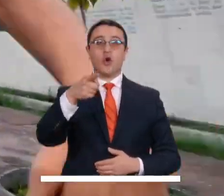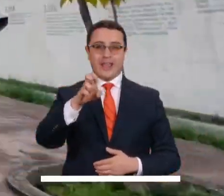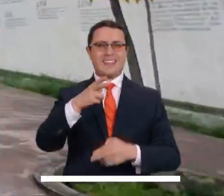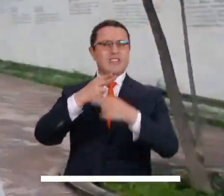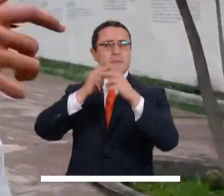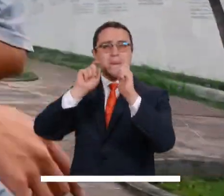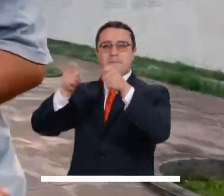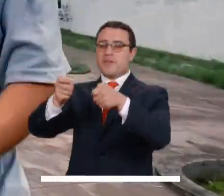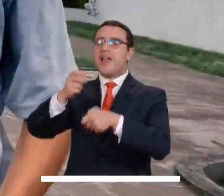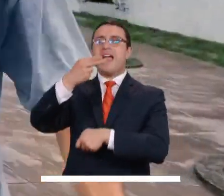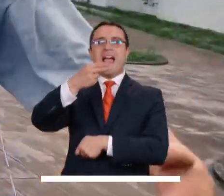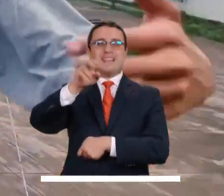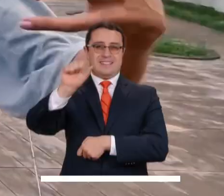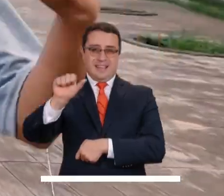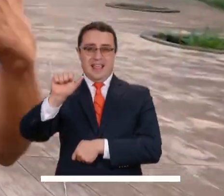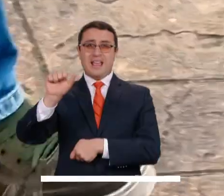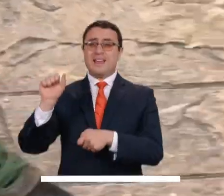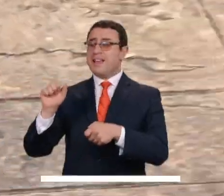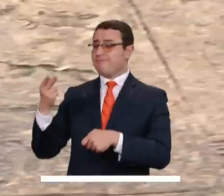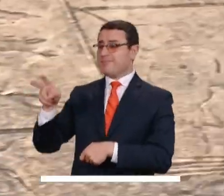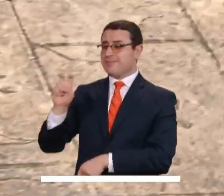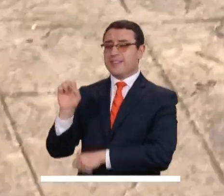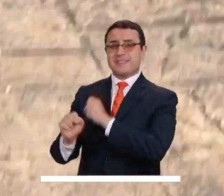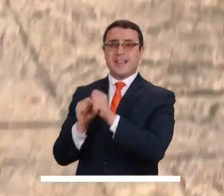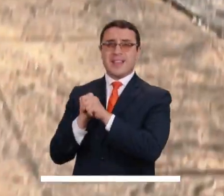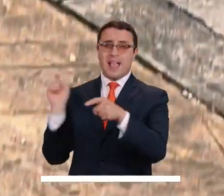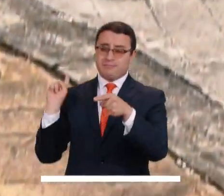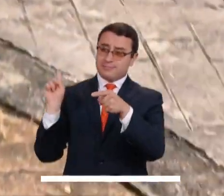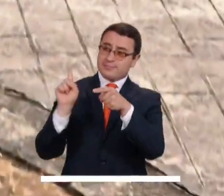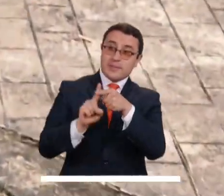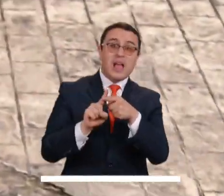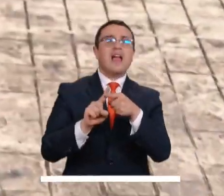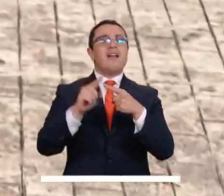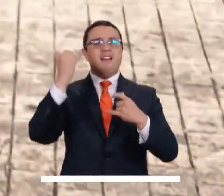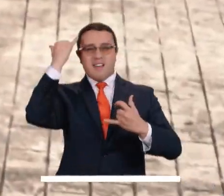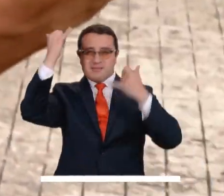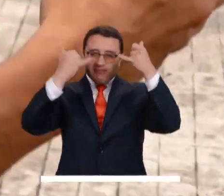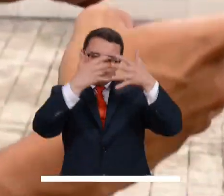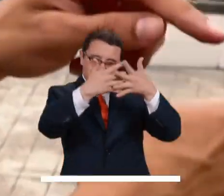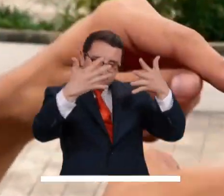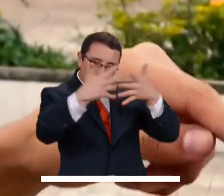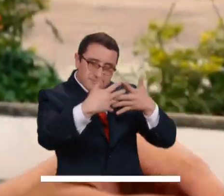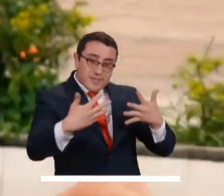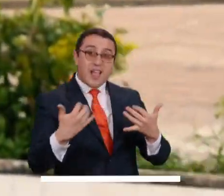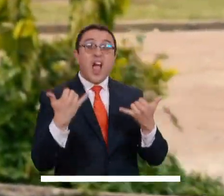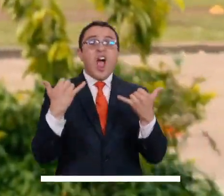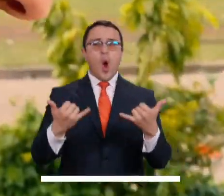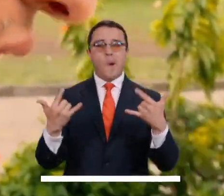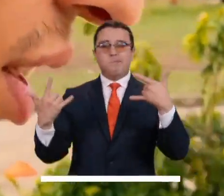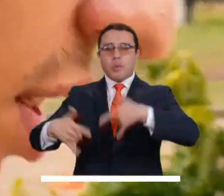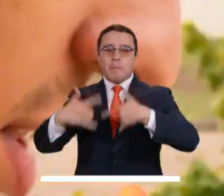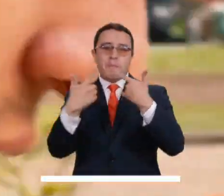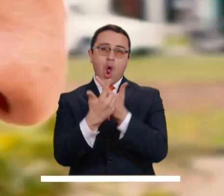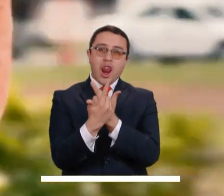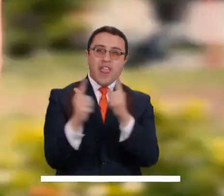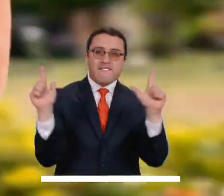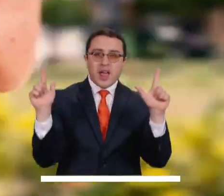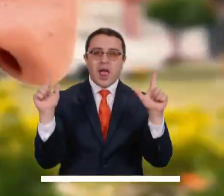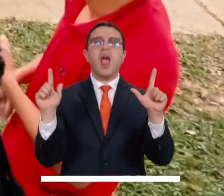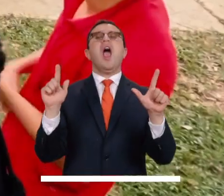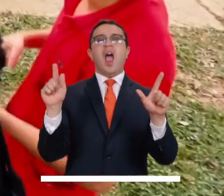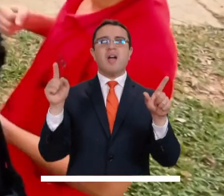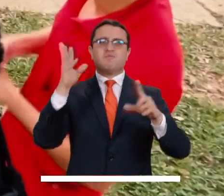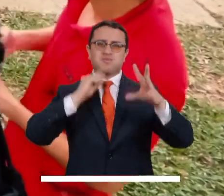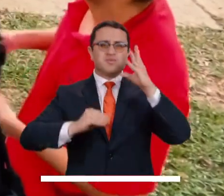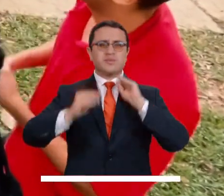en Villavicencio, desde la edad de 17 años dedicó su vida a crear letras. Ahora, con el auge del freestyle, también ha dedicado su